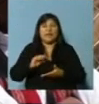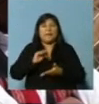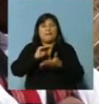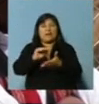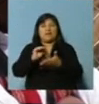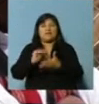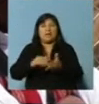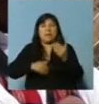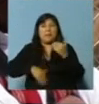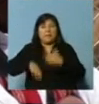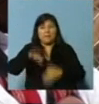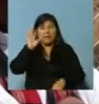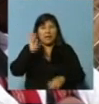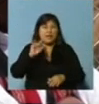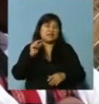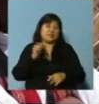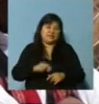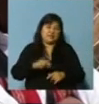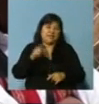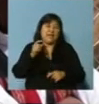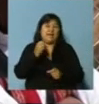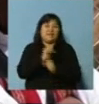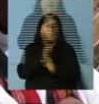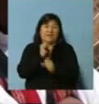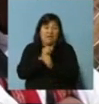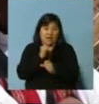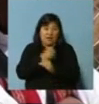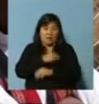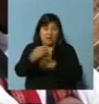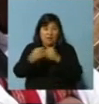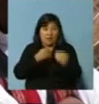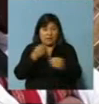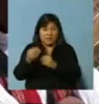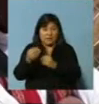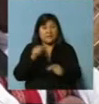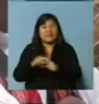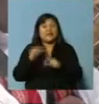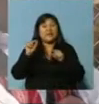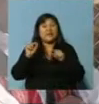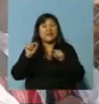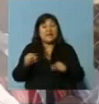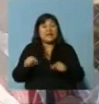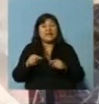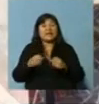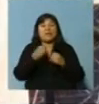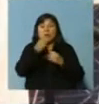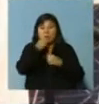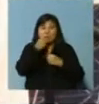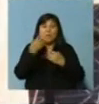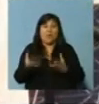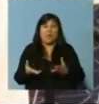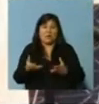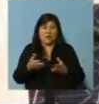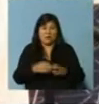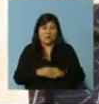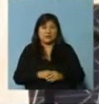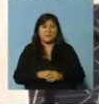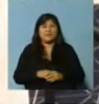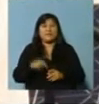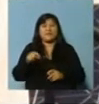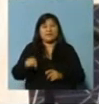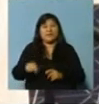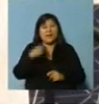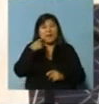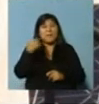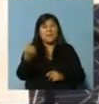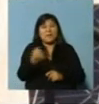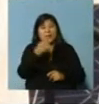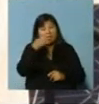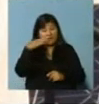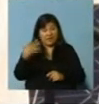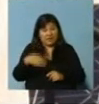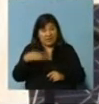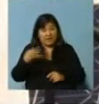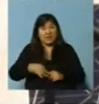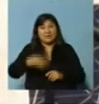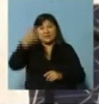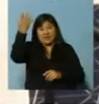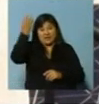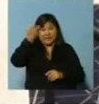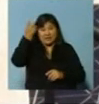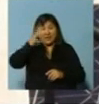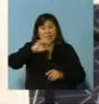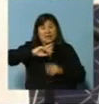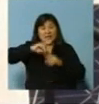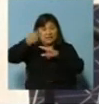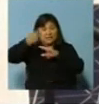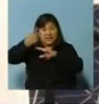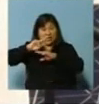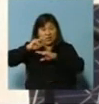genera muchos puestos de trabajo y eso es muy bueno. La realidad, ver que las energías renovables